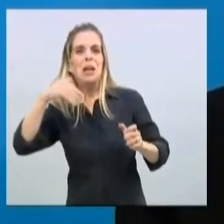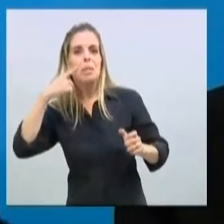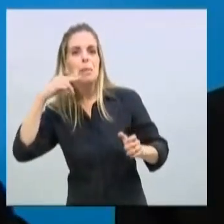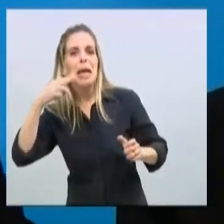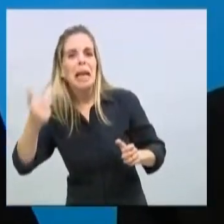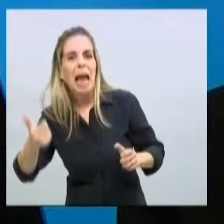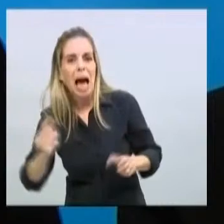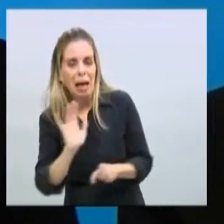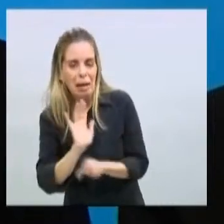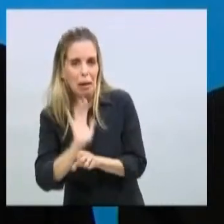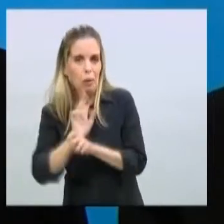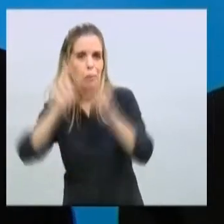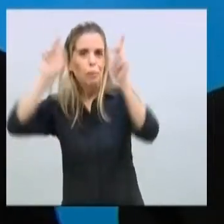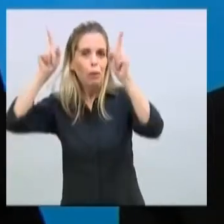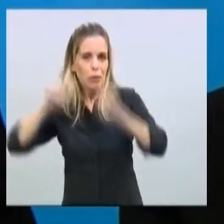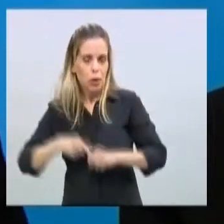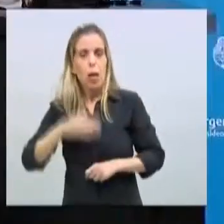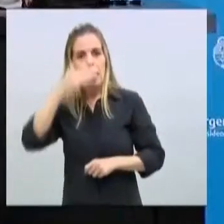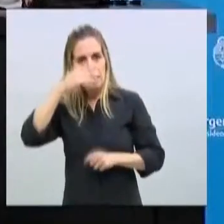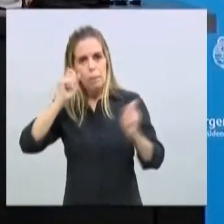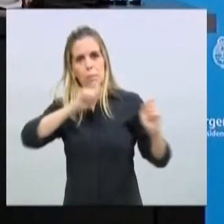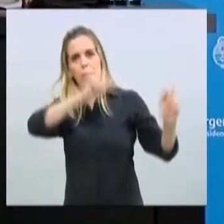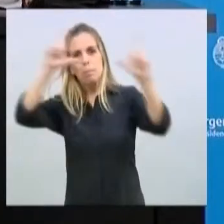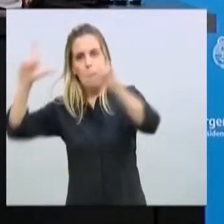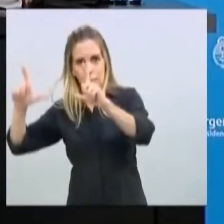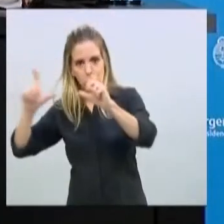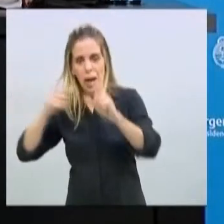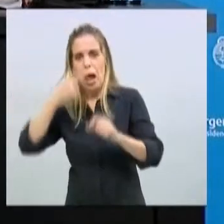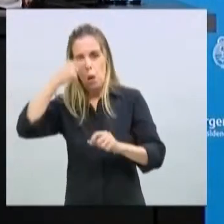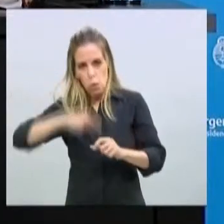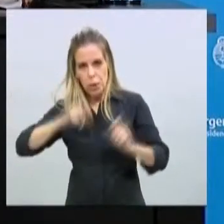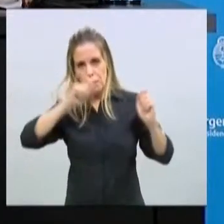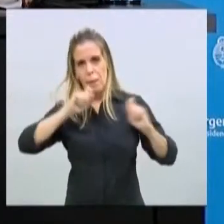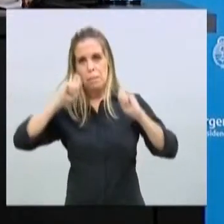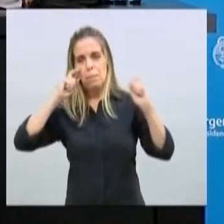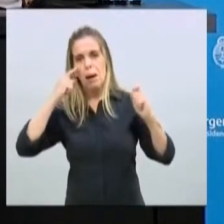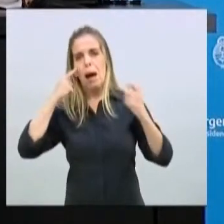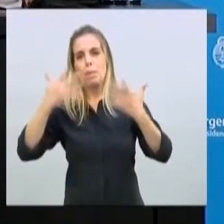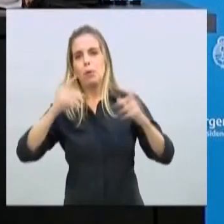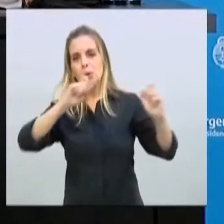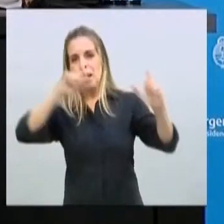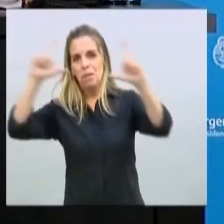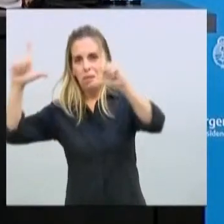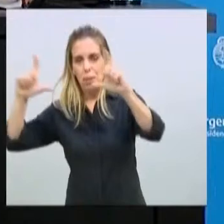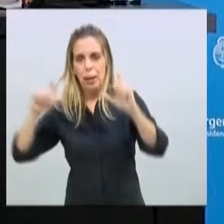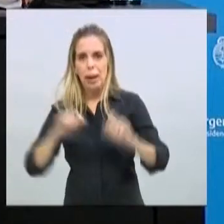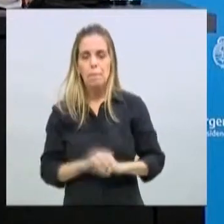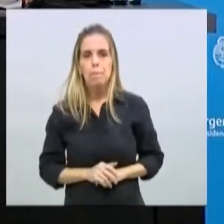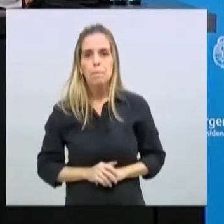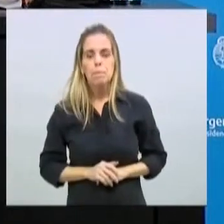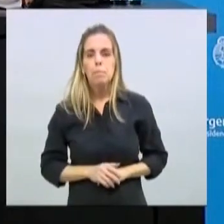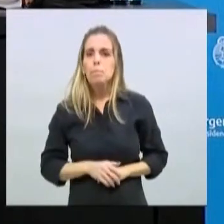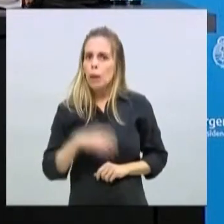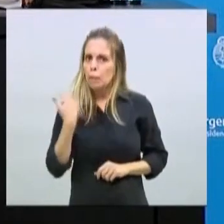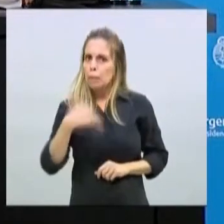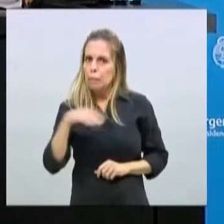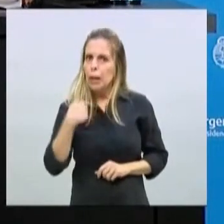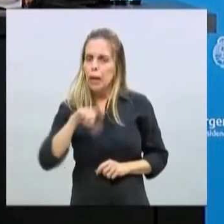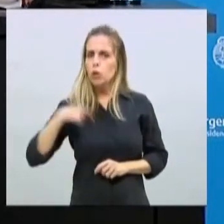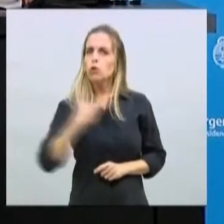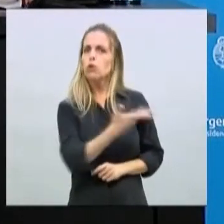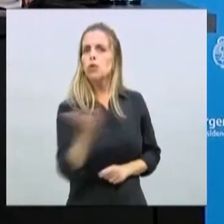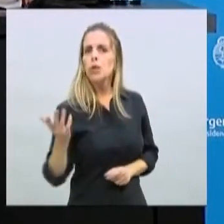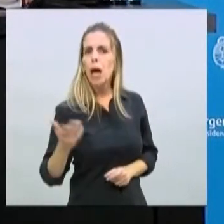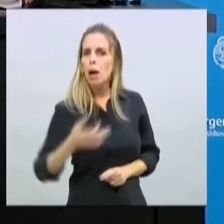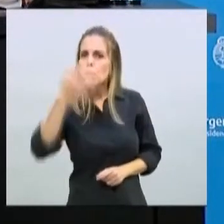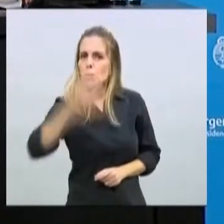así mis conceptos tan fácilmente. Lo vamos a ver en la última filmina. Pero hemos logrado entre todos un resultado